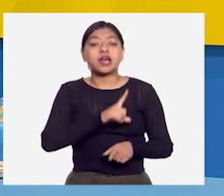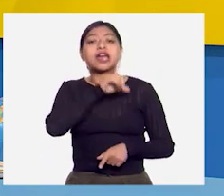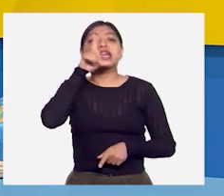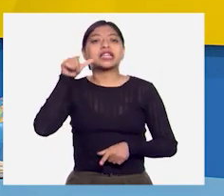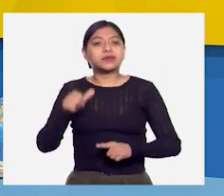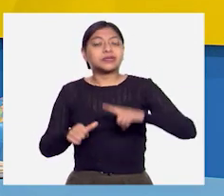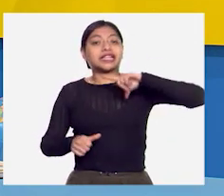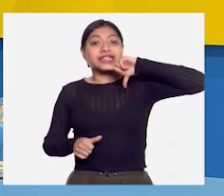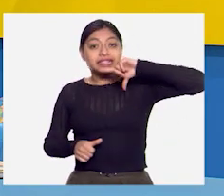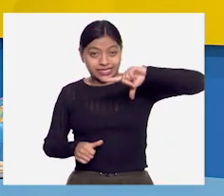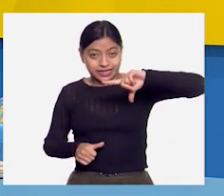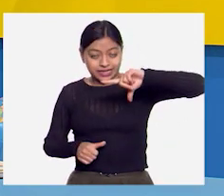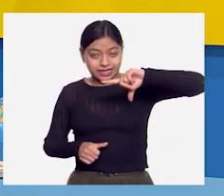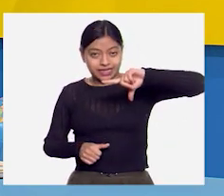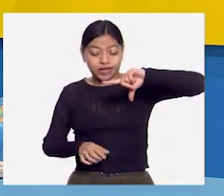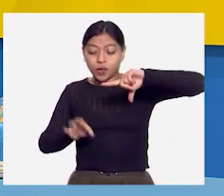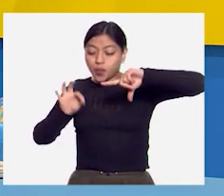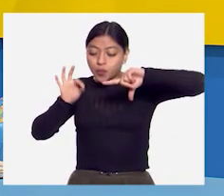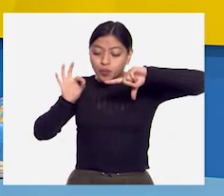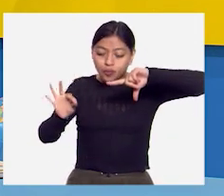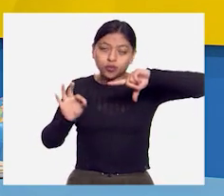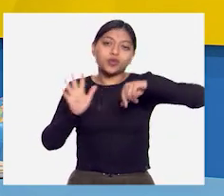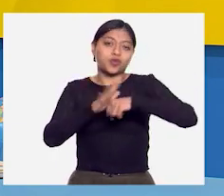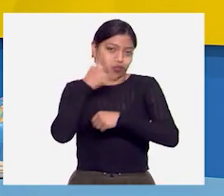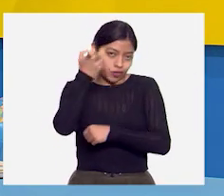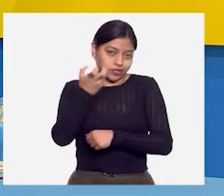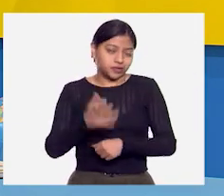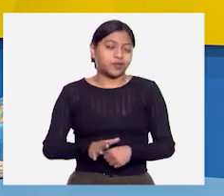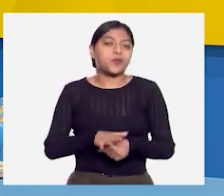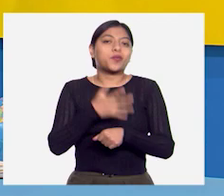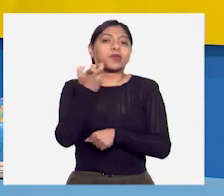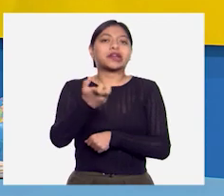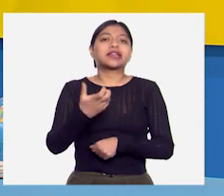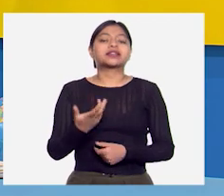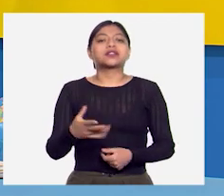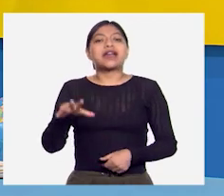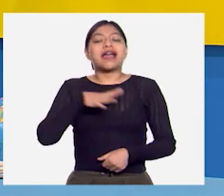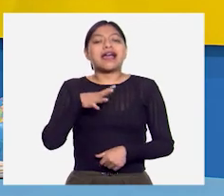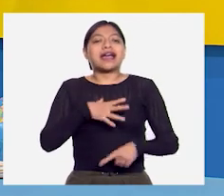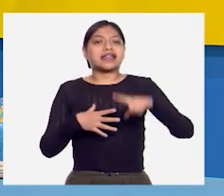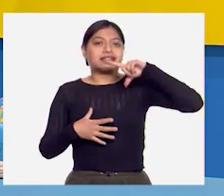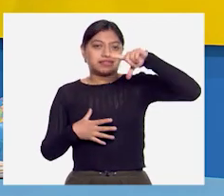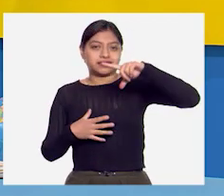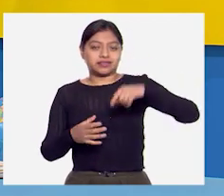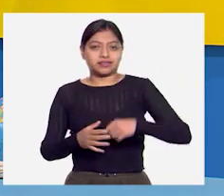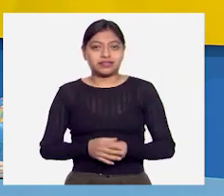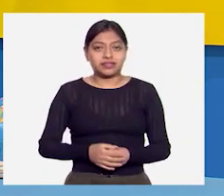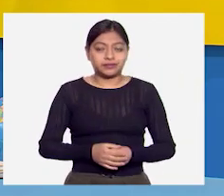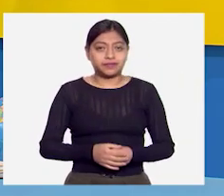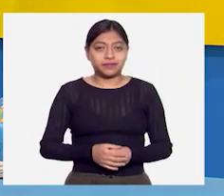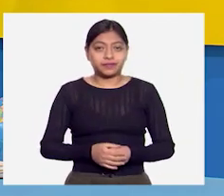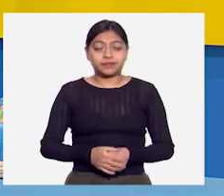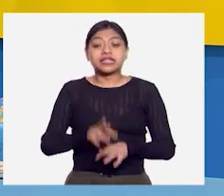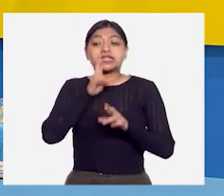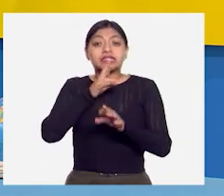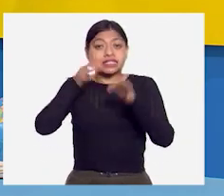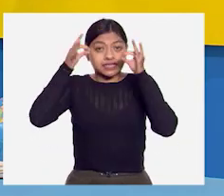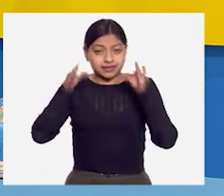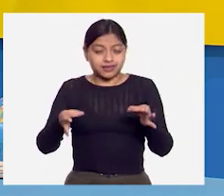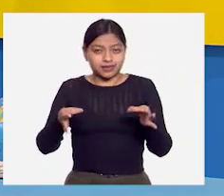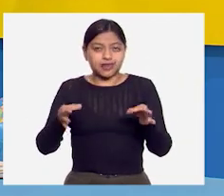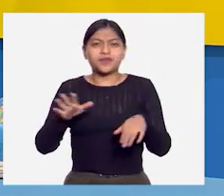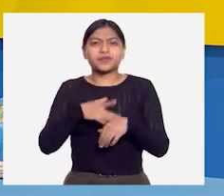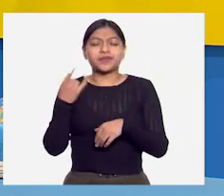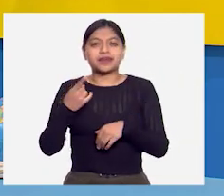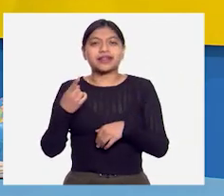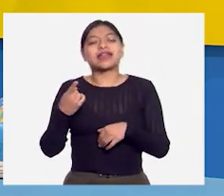entre el número total de datos. Como saben, en algunas divisiones el resultado es exacto. Esto ocurre cuando